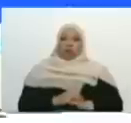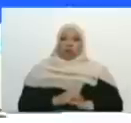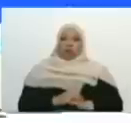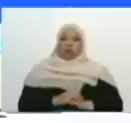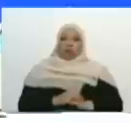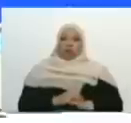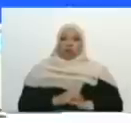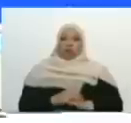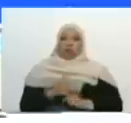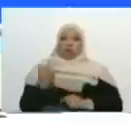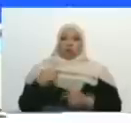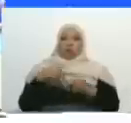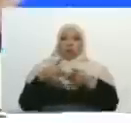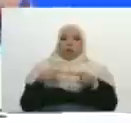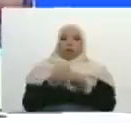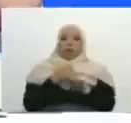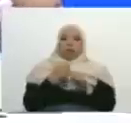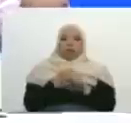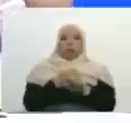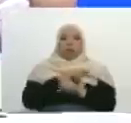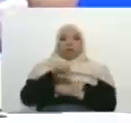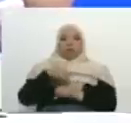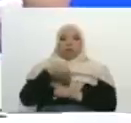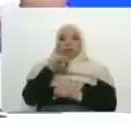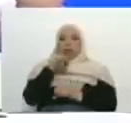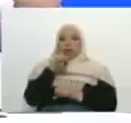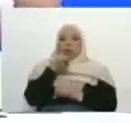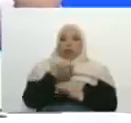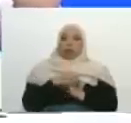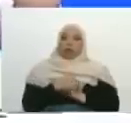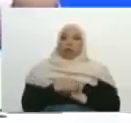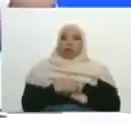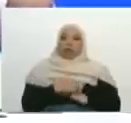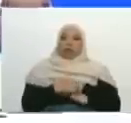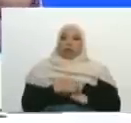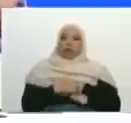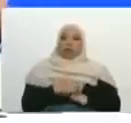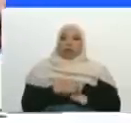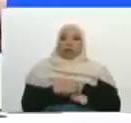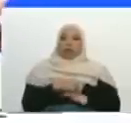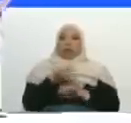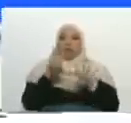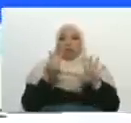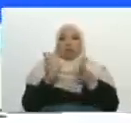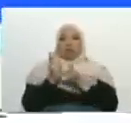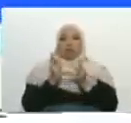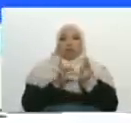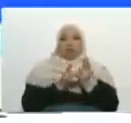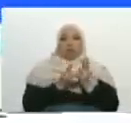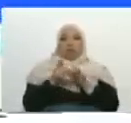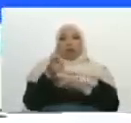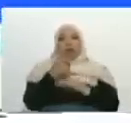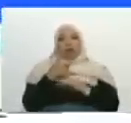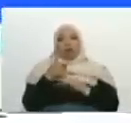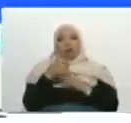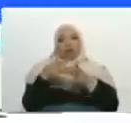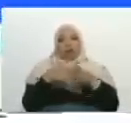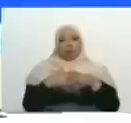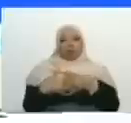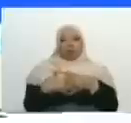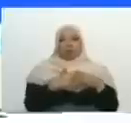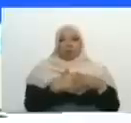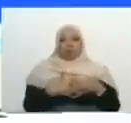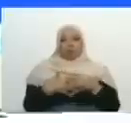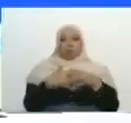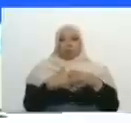pero ellos hablan de separación de poderes. Entonces dicen, el 7 de abril, el gobierno de los Estados Unidos, a